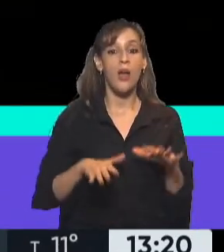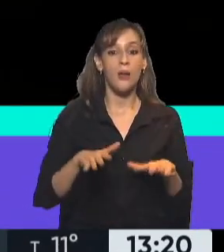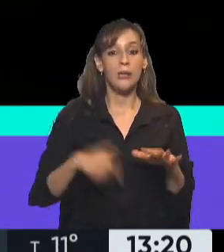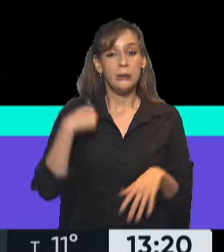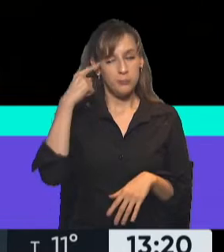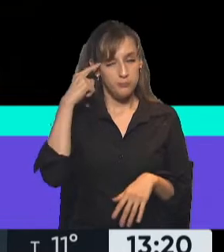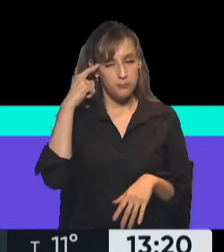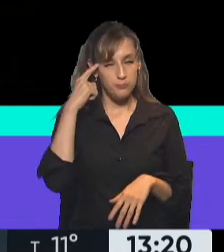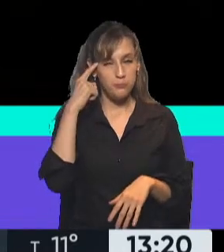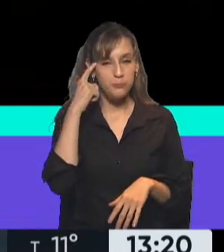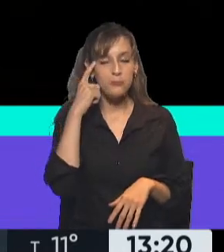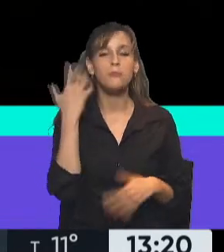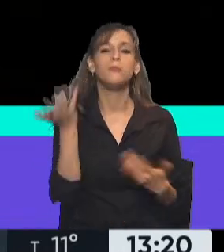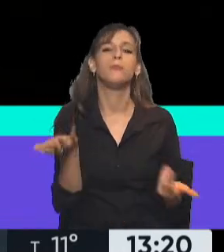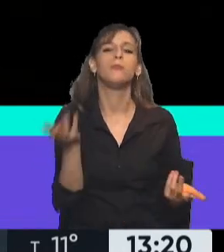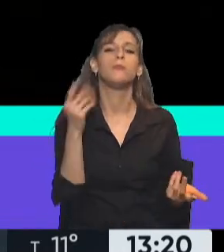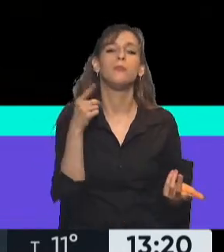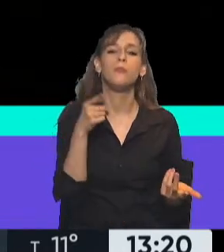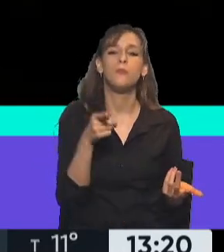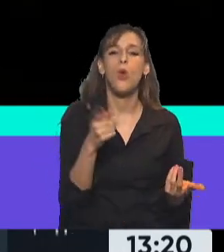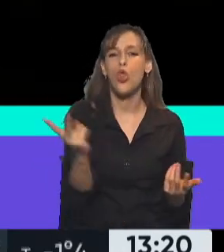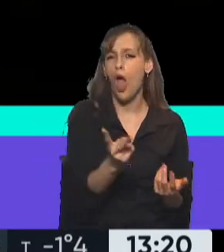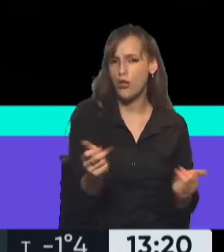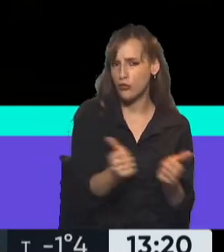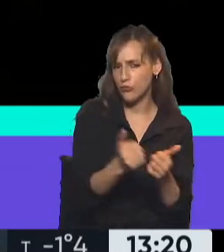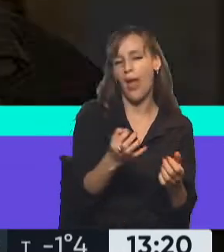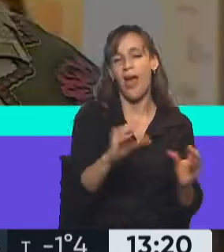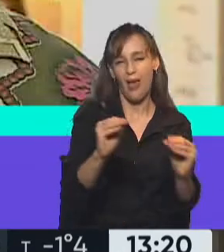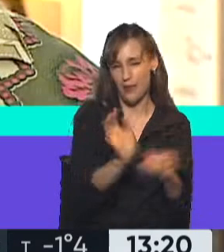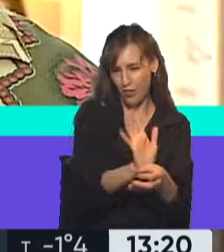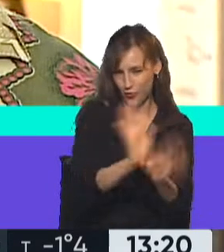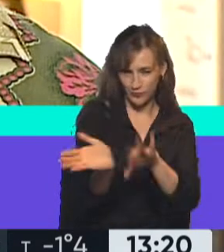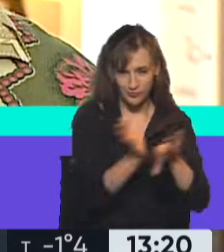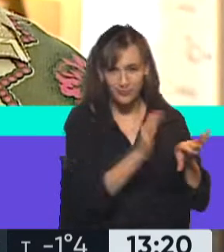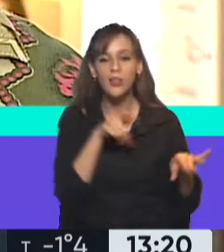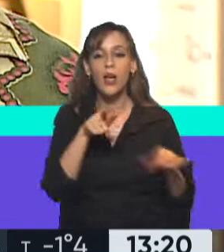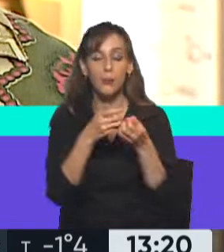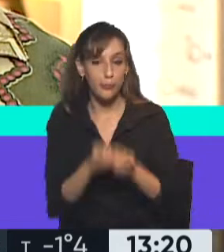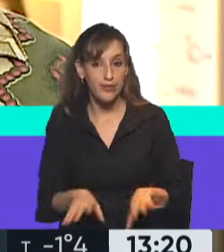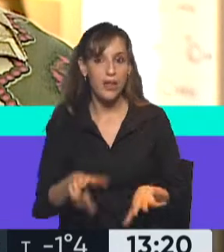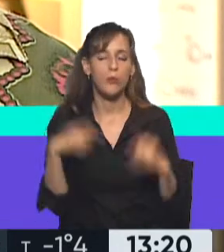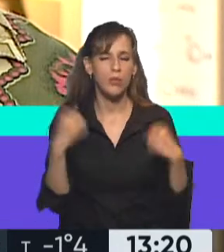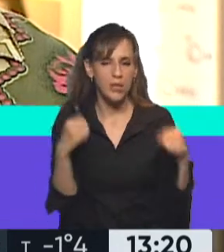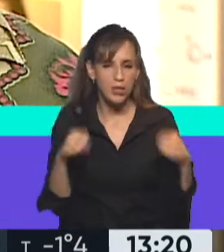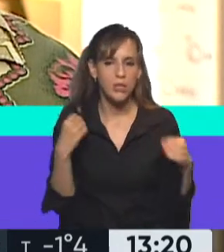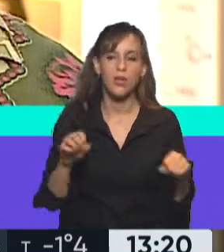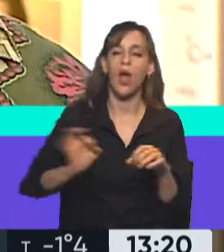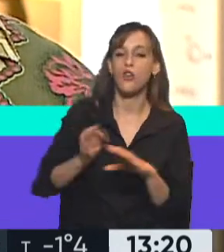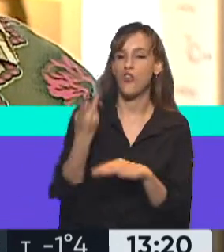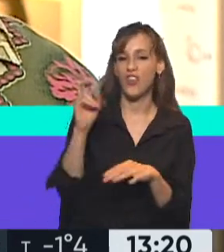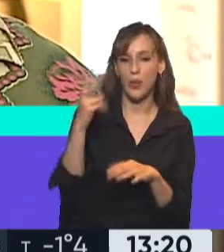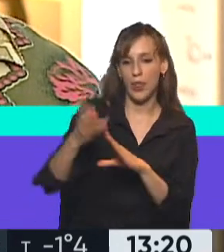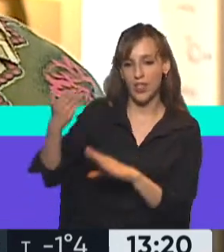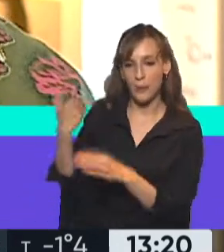a mí. No, pero está bien que se tengan entre ellos. Empezamos a ensayar en principios de 2020, o sea,